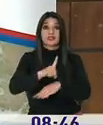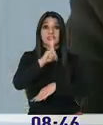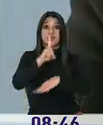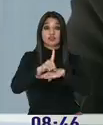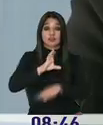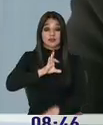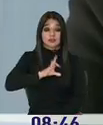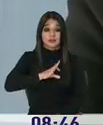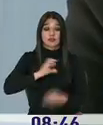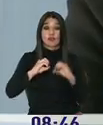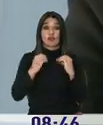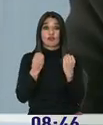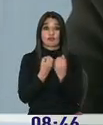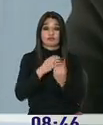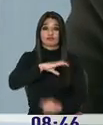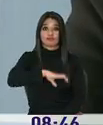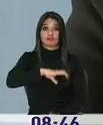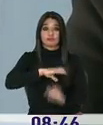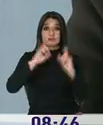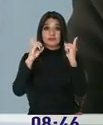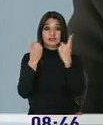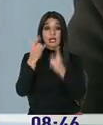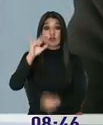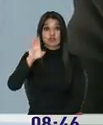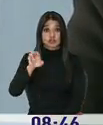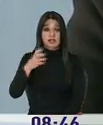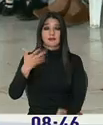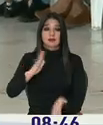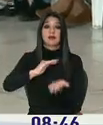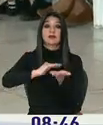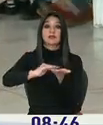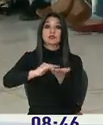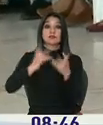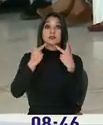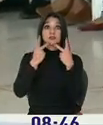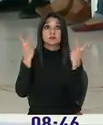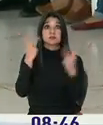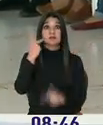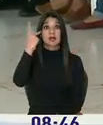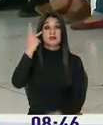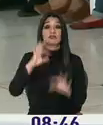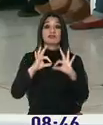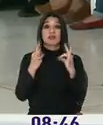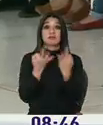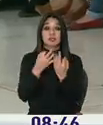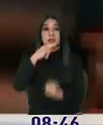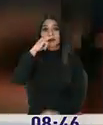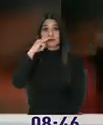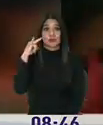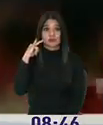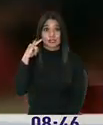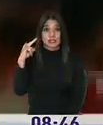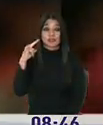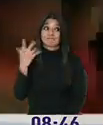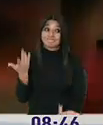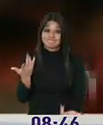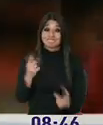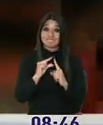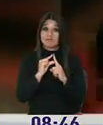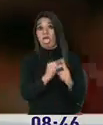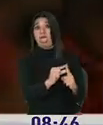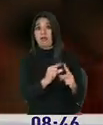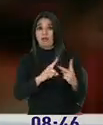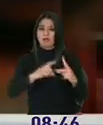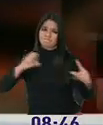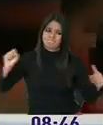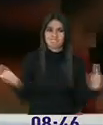del Patronato San José, presentó las disculpas públicas a los padres de familia de los niños que fueron afectados, maltratados